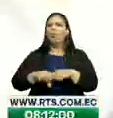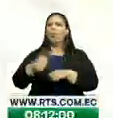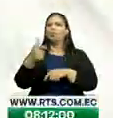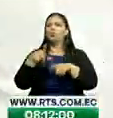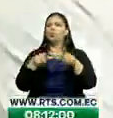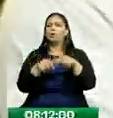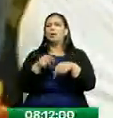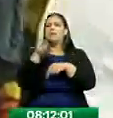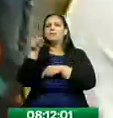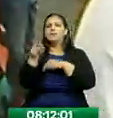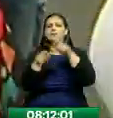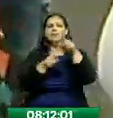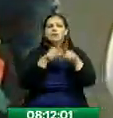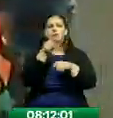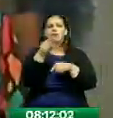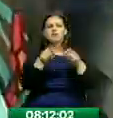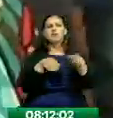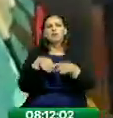vamos a poner resistencia.